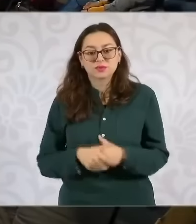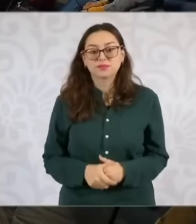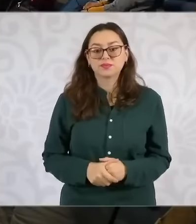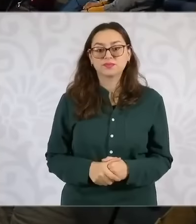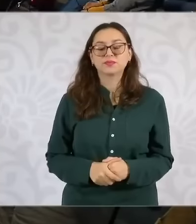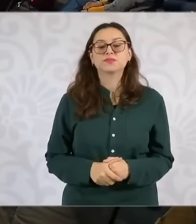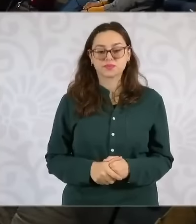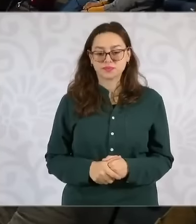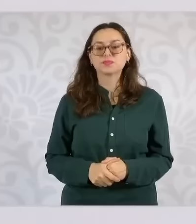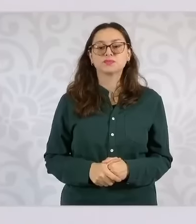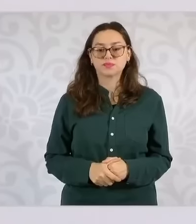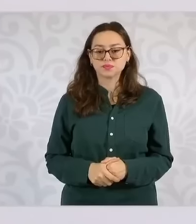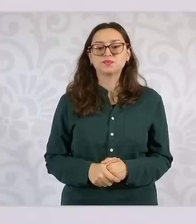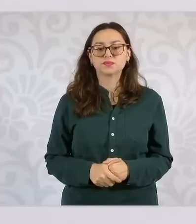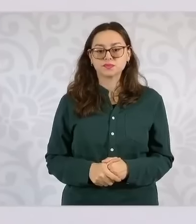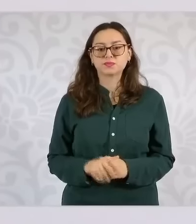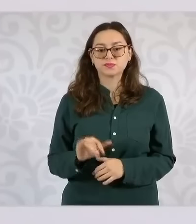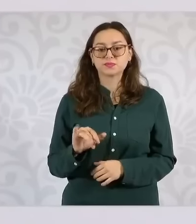Sí, en efecto,